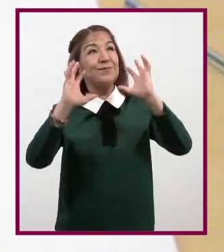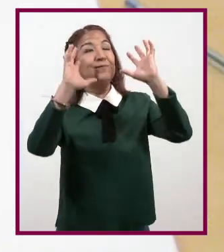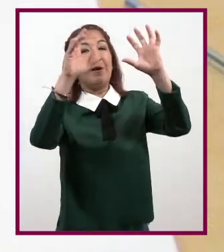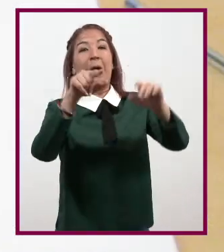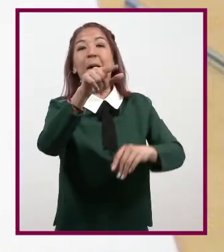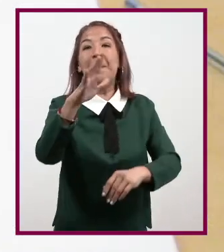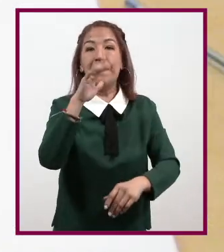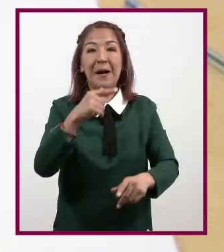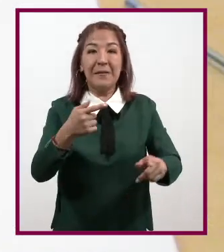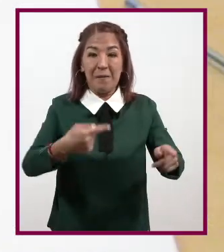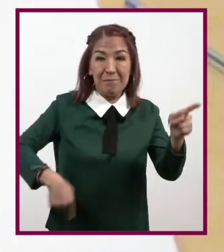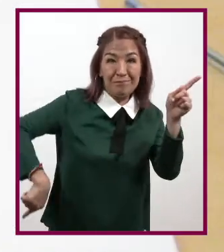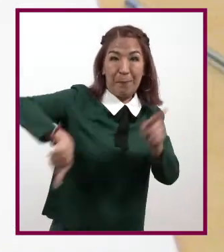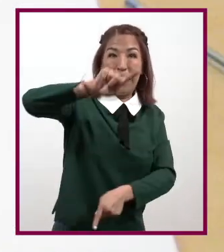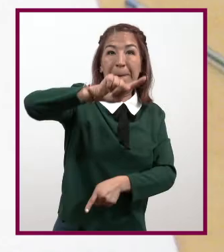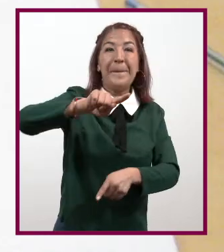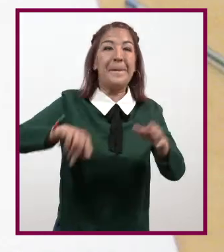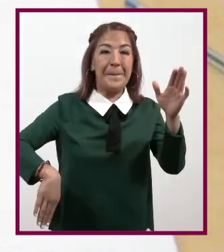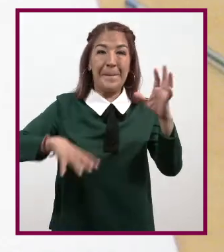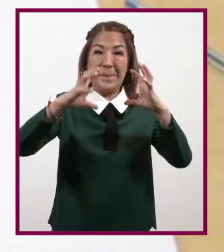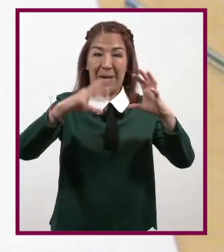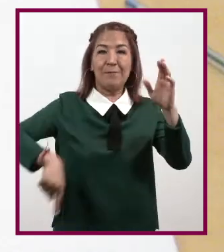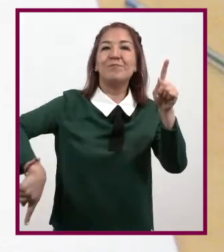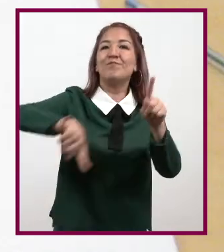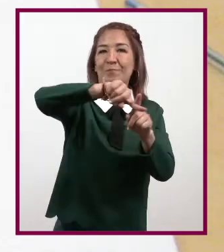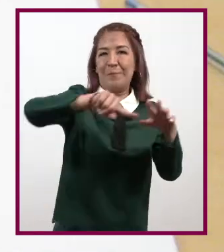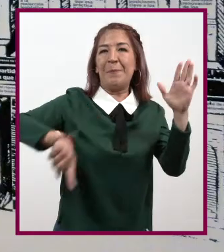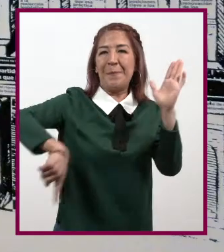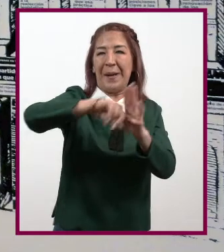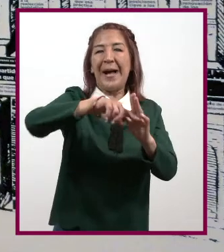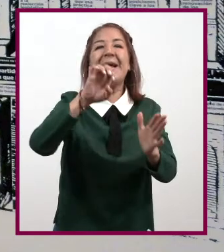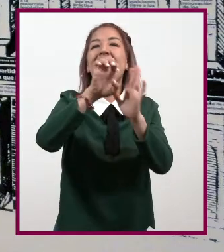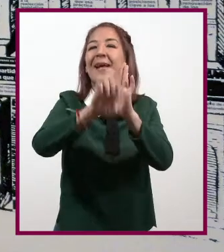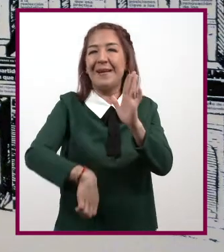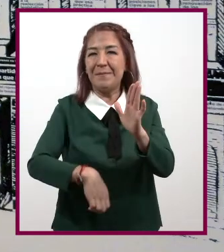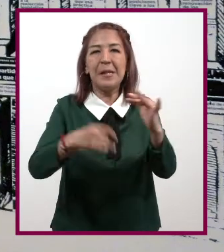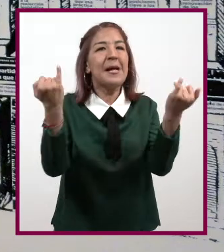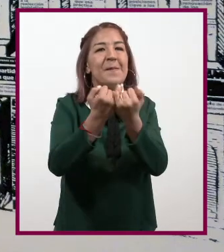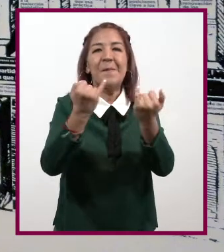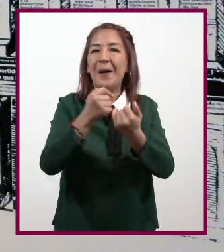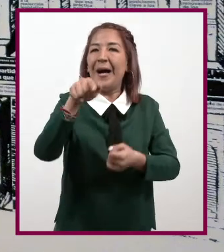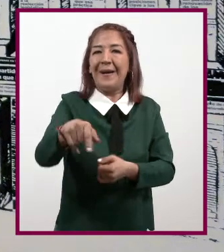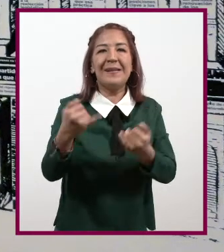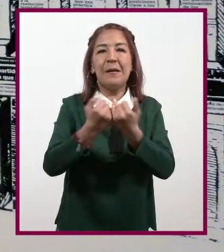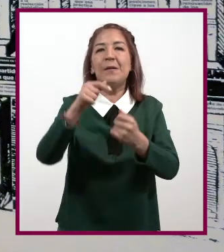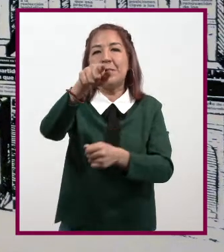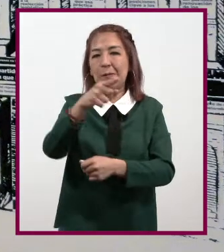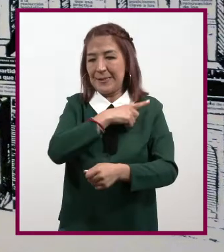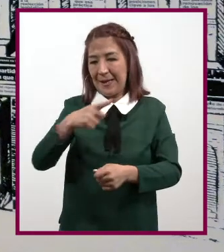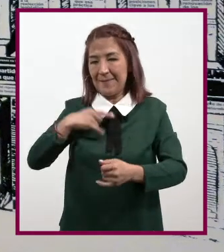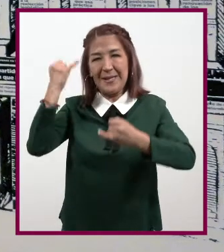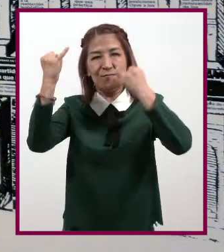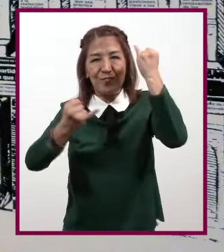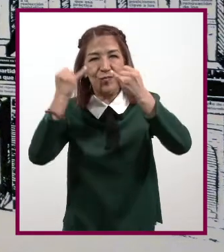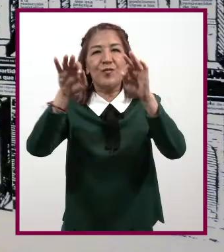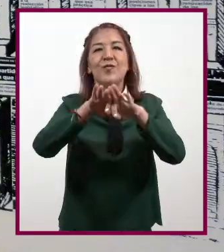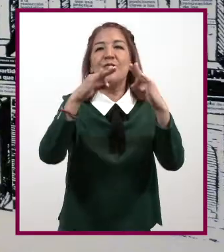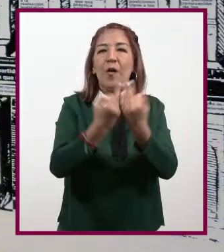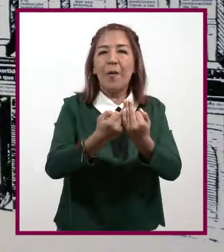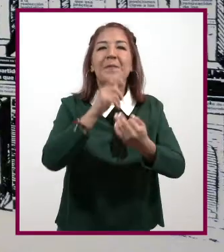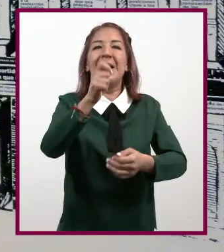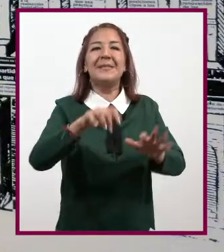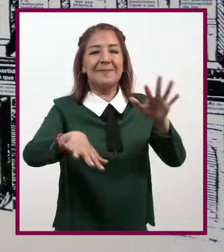que aventar una patada, inventas una chilena, por ejemplo. Tiene que ver mucho con estas cosas, como de plantear situaciones